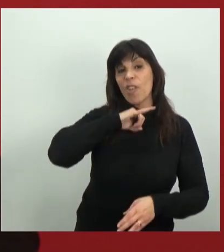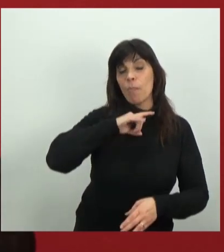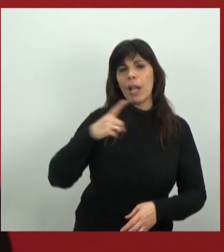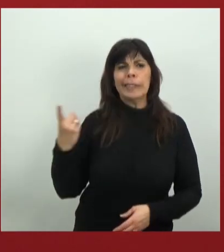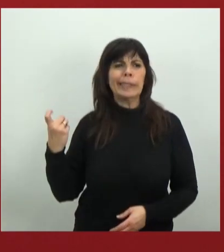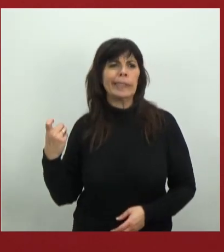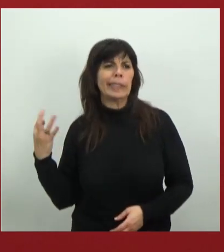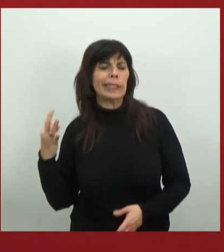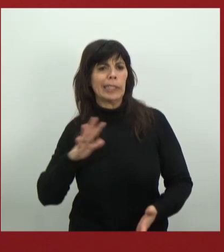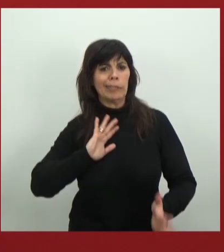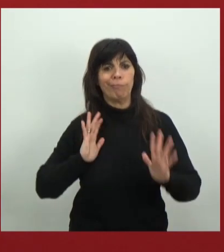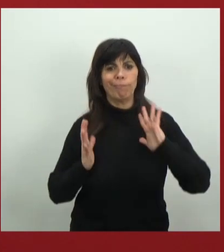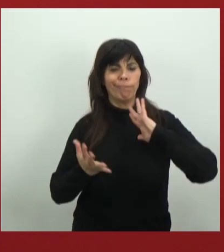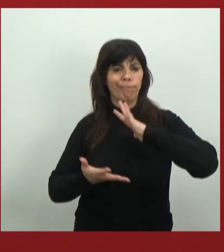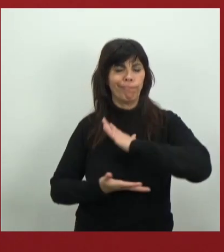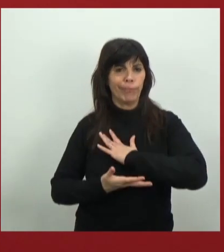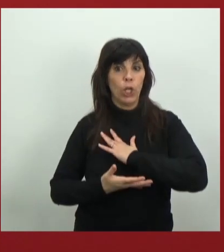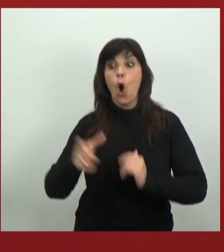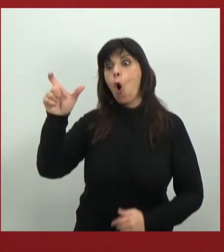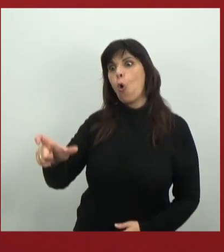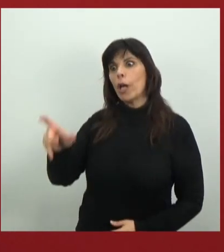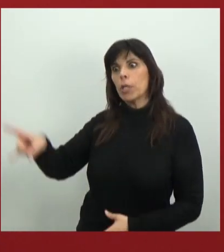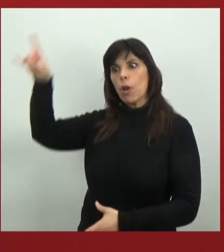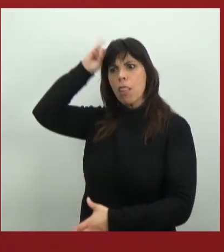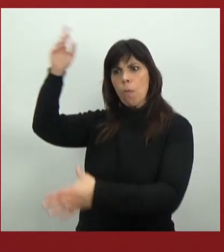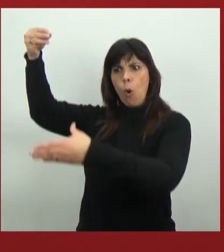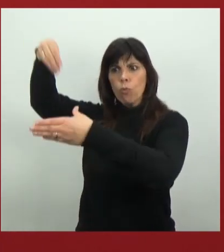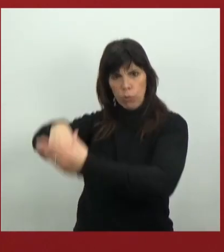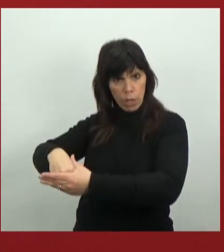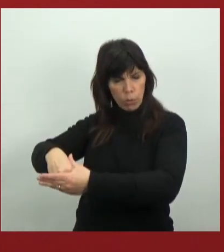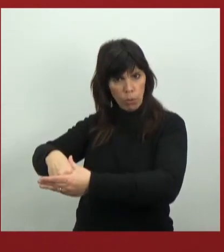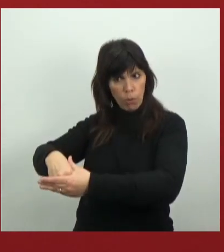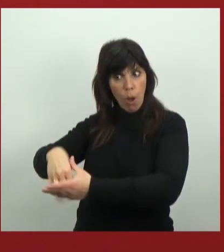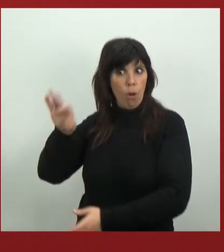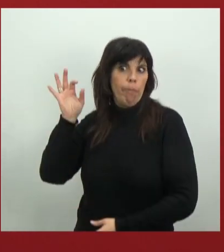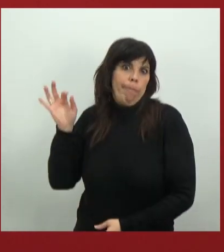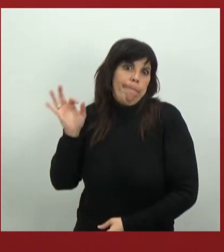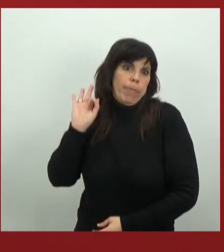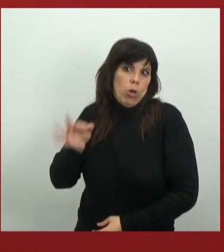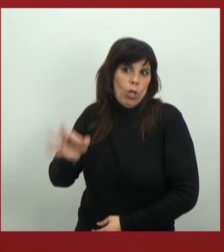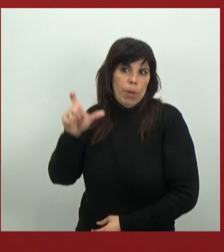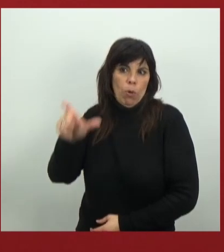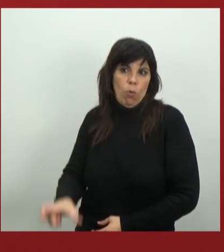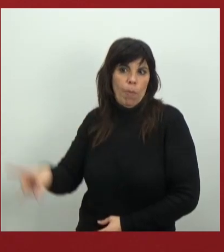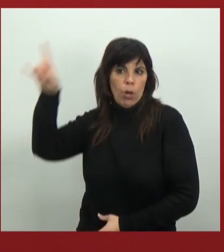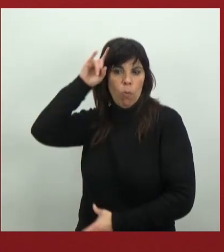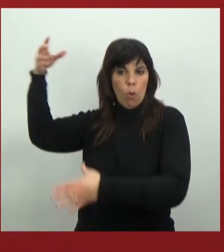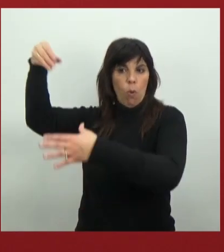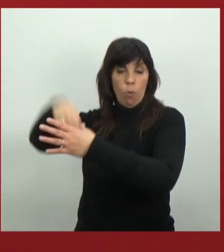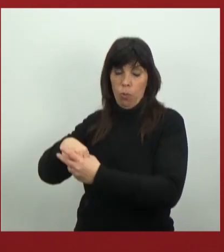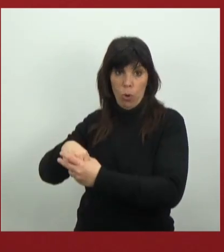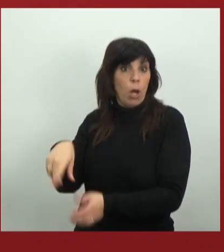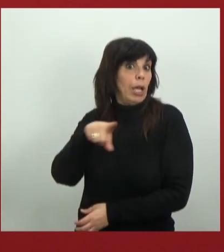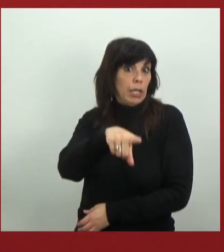¿Y cómo se puede orar por un poseído? Un verdadero poseído, que pocas veces en tu vida vas a